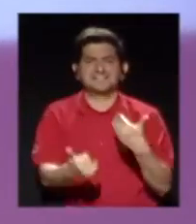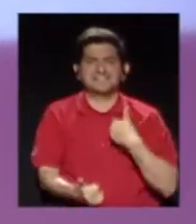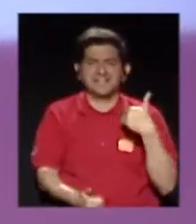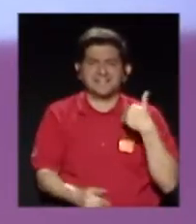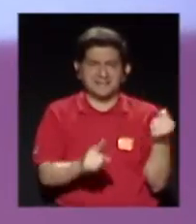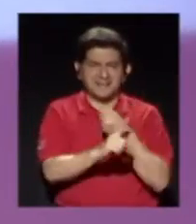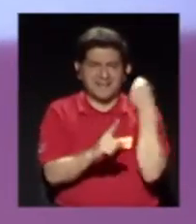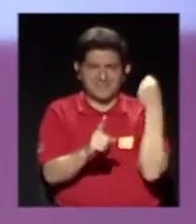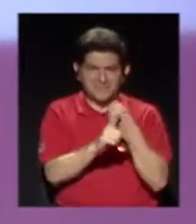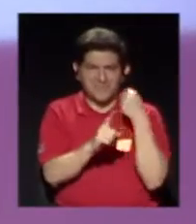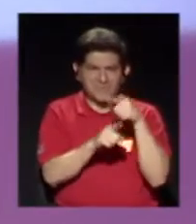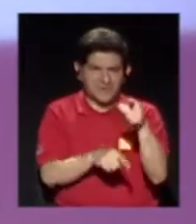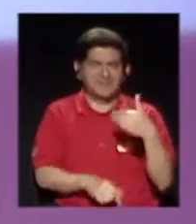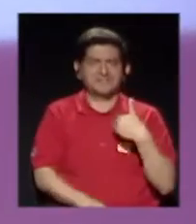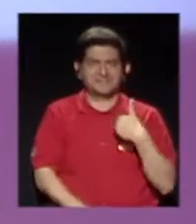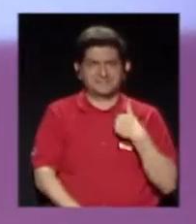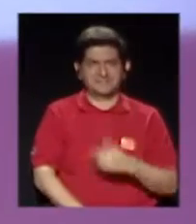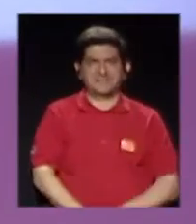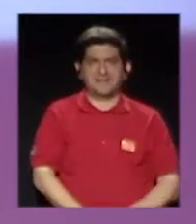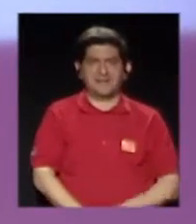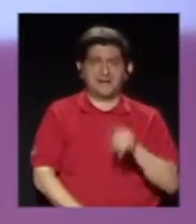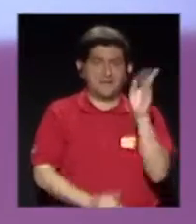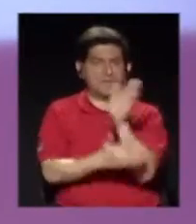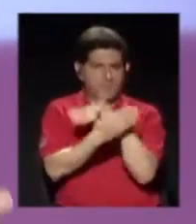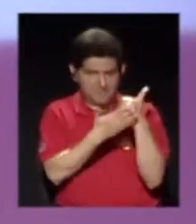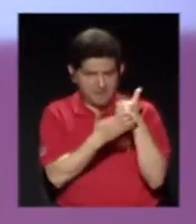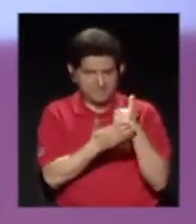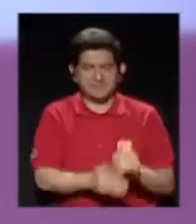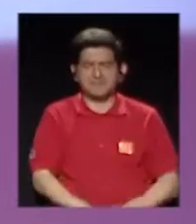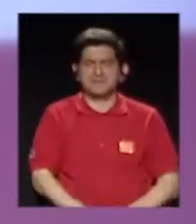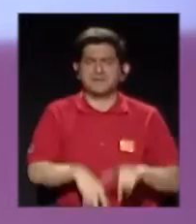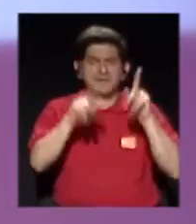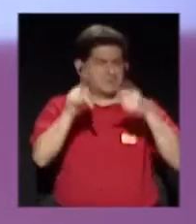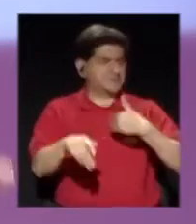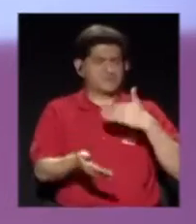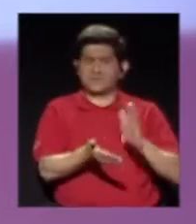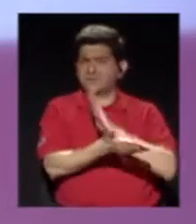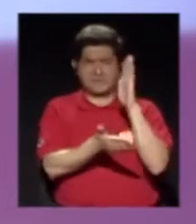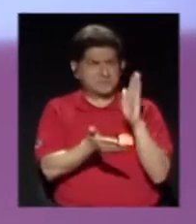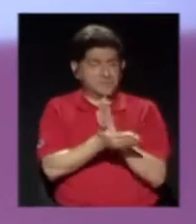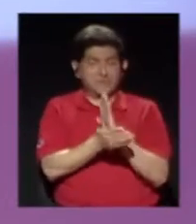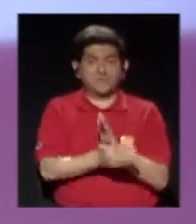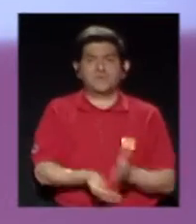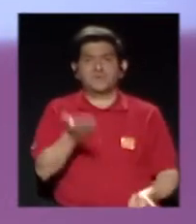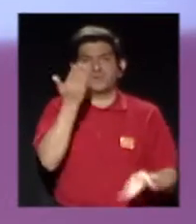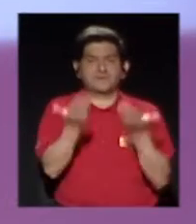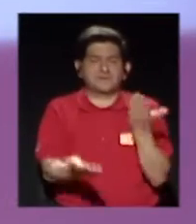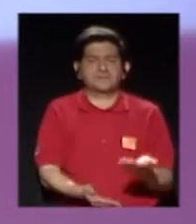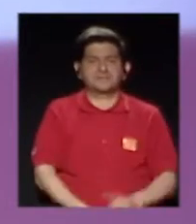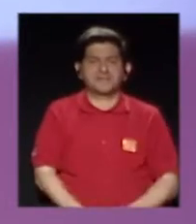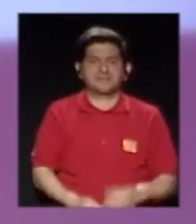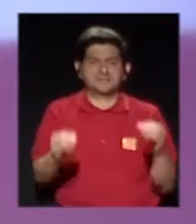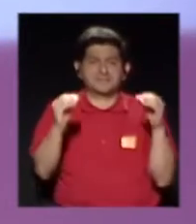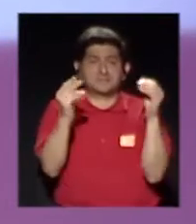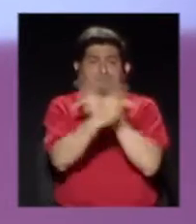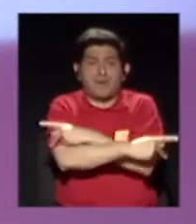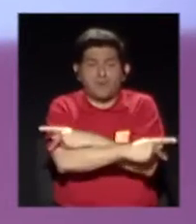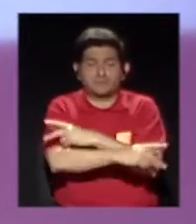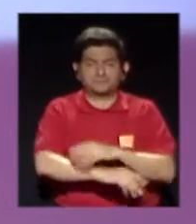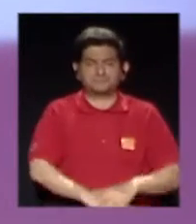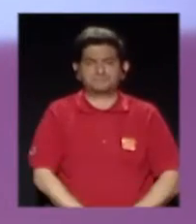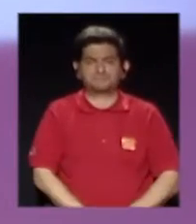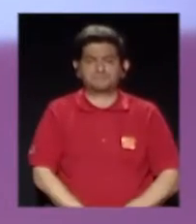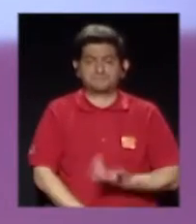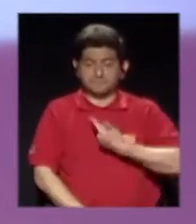por la violencia que ha recibido eso por un lado y el que no tiene documentos es todavía todavía mucho peor entonces